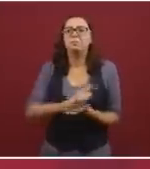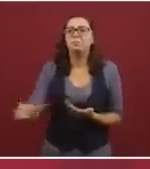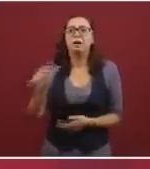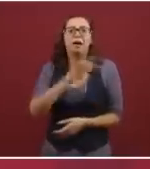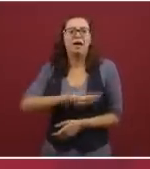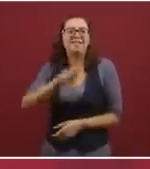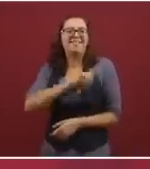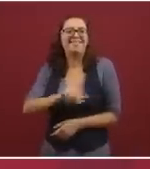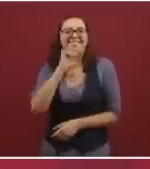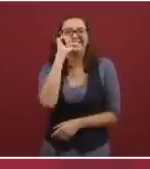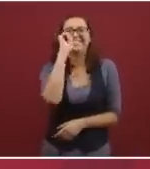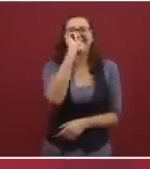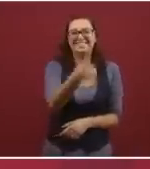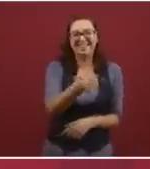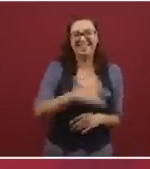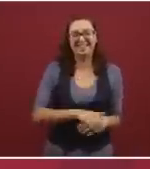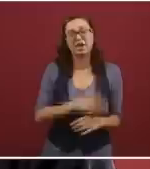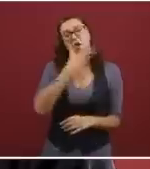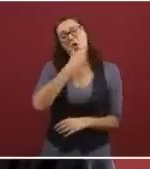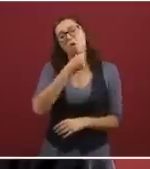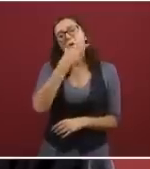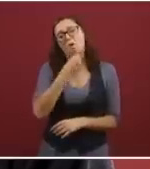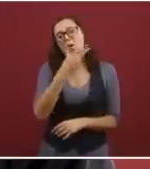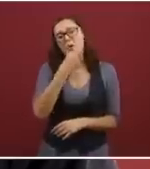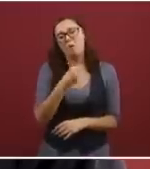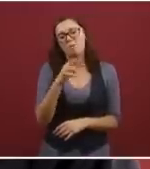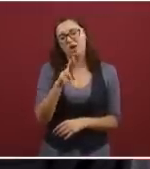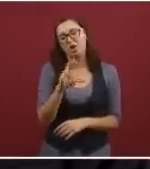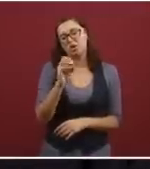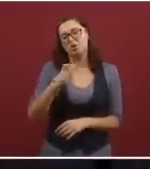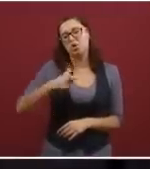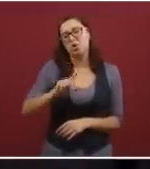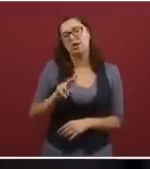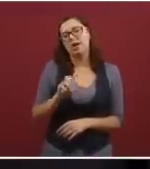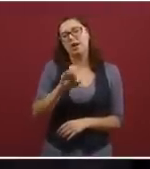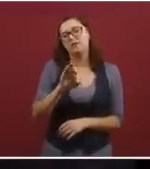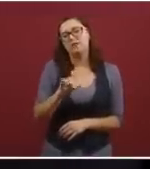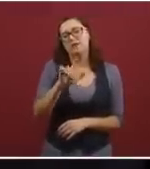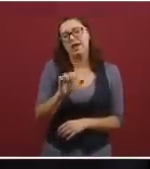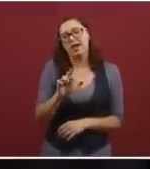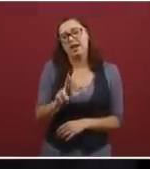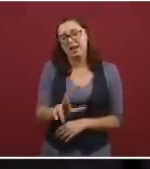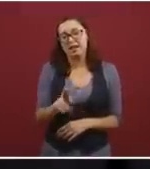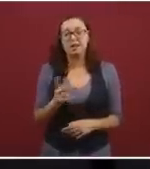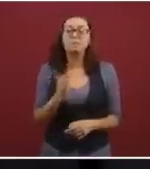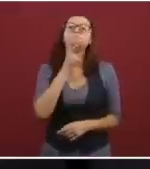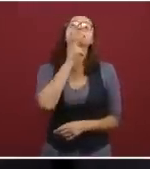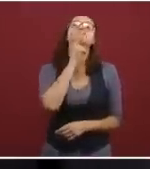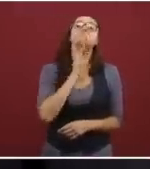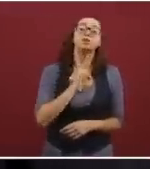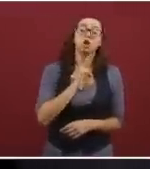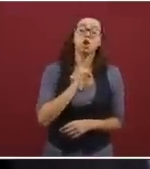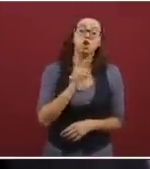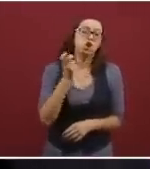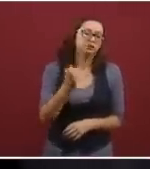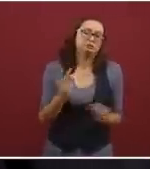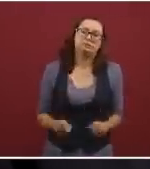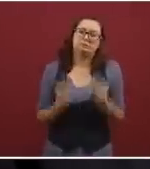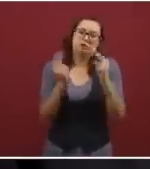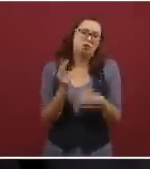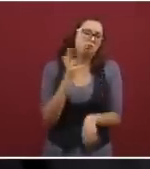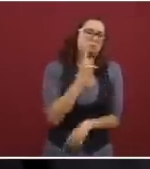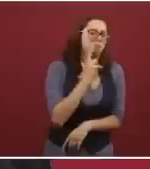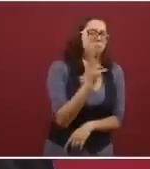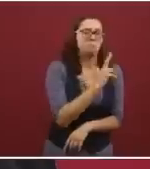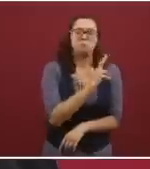Decía Rockefeller que el petróleo era el mejor negocio del mundo y el segundo mejor negocio del mundo era el